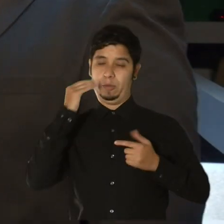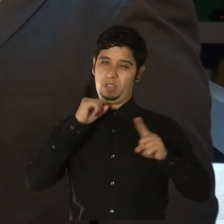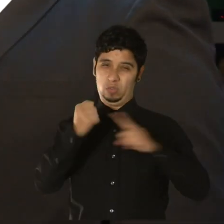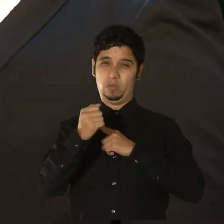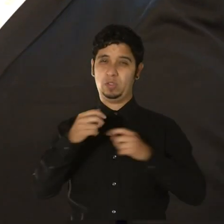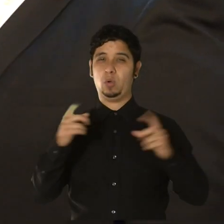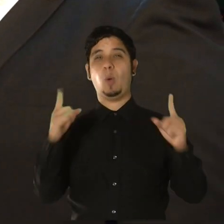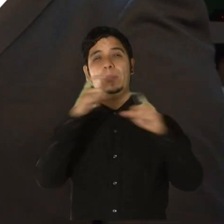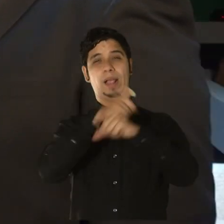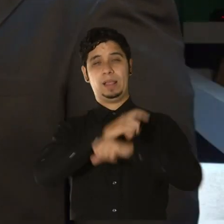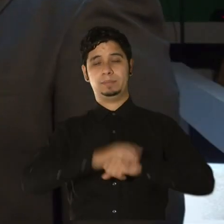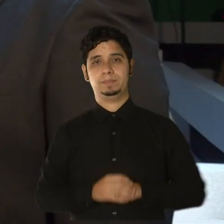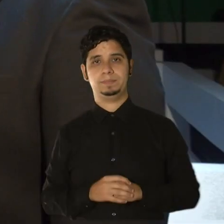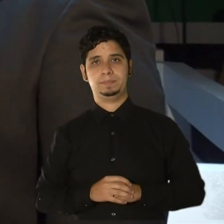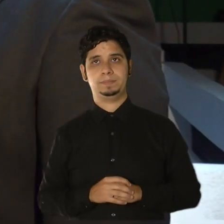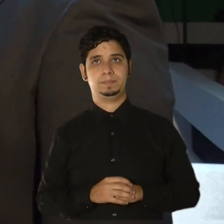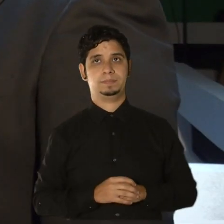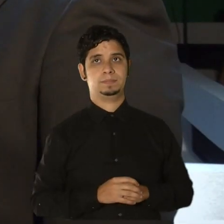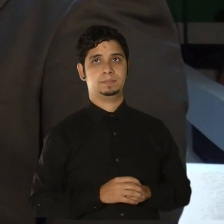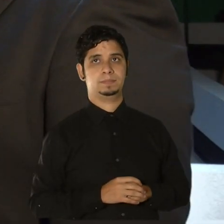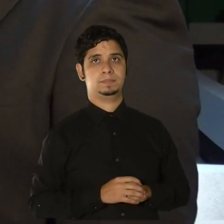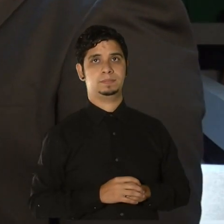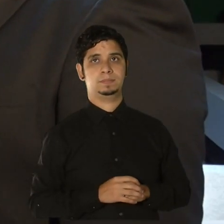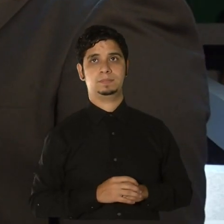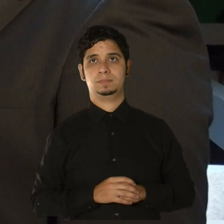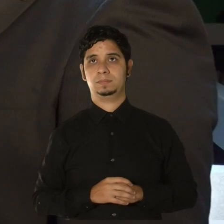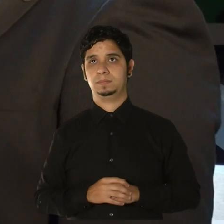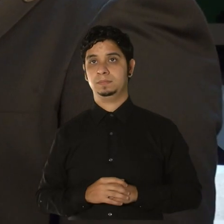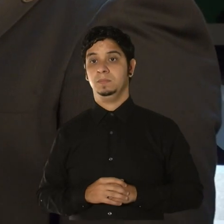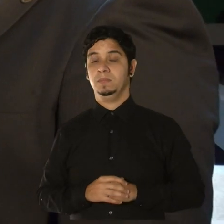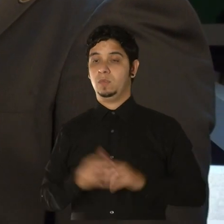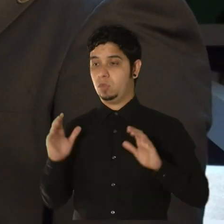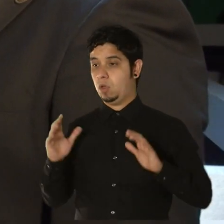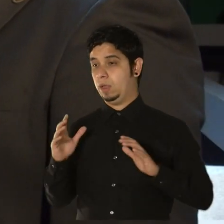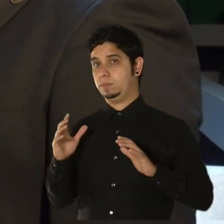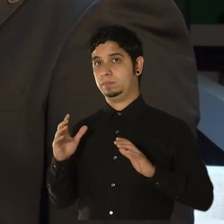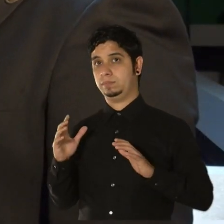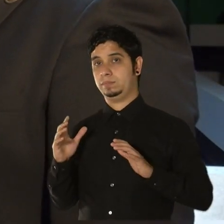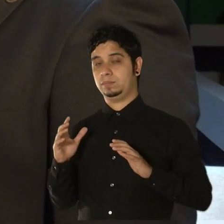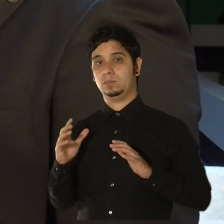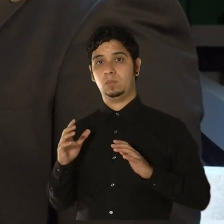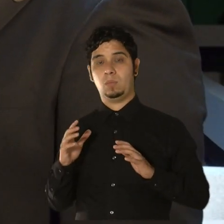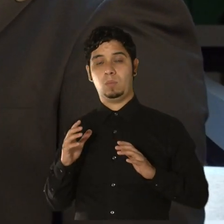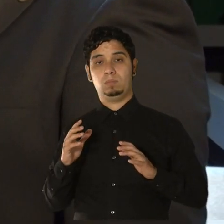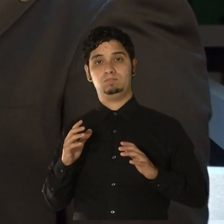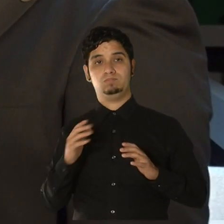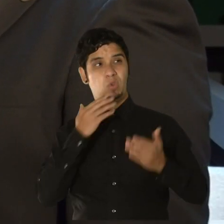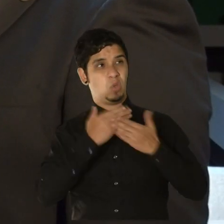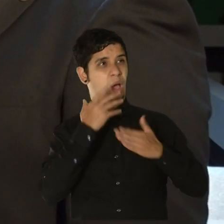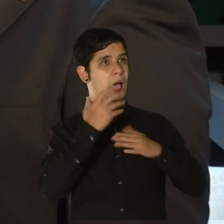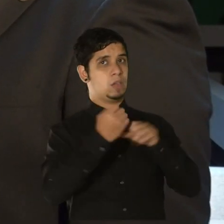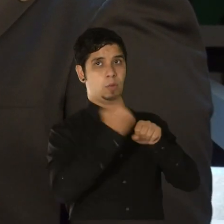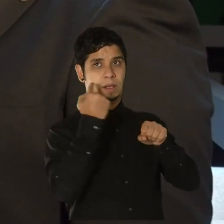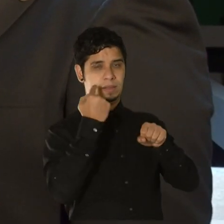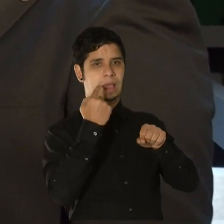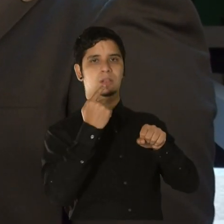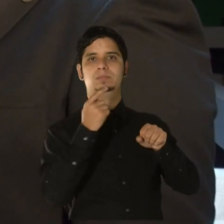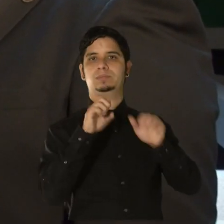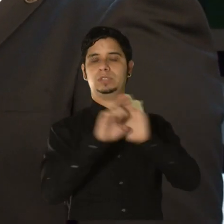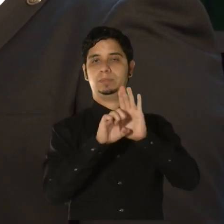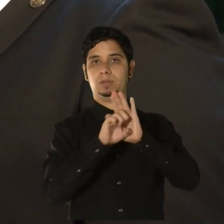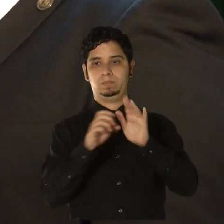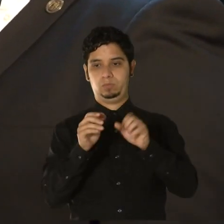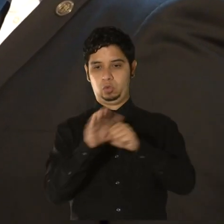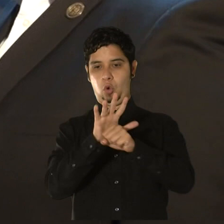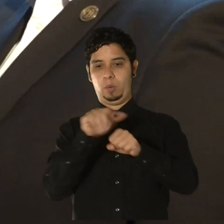todos. Bueno, a partir del año pasado para esta misma época, por el desconocimiento de lo que nos